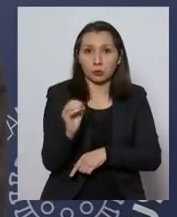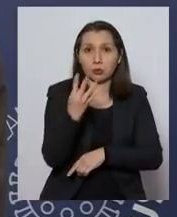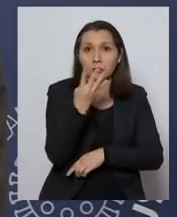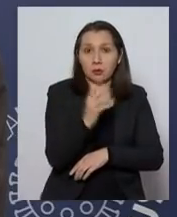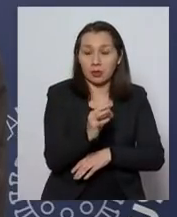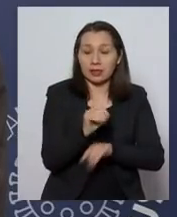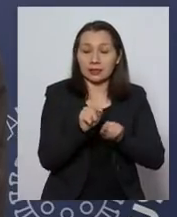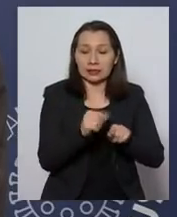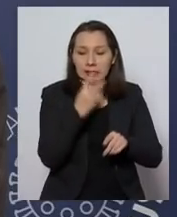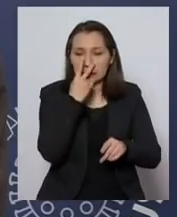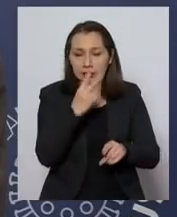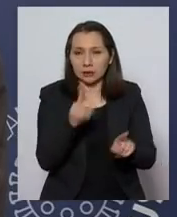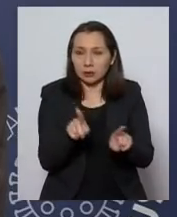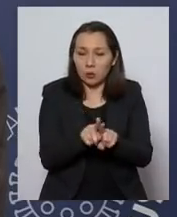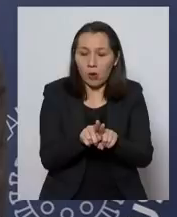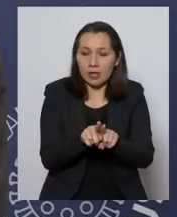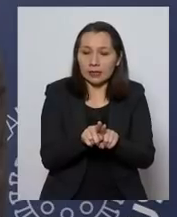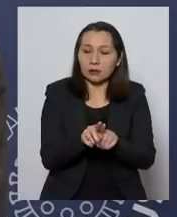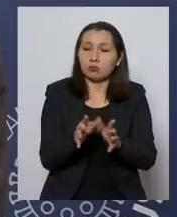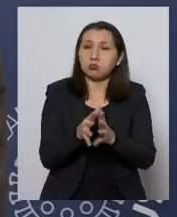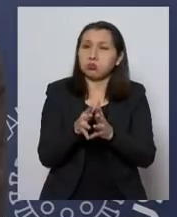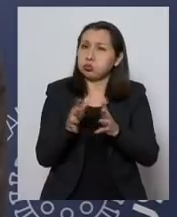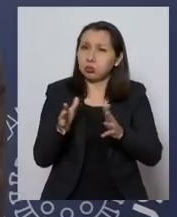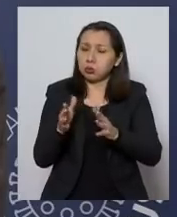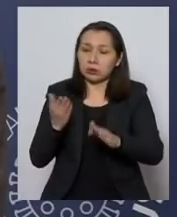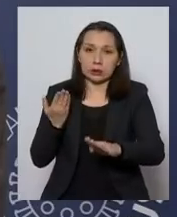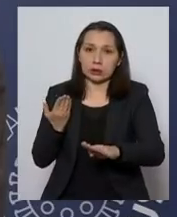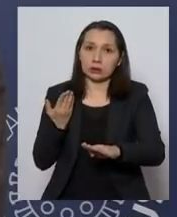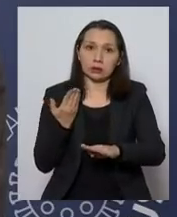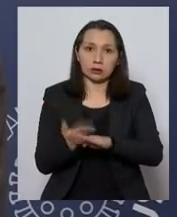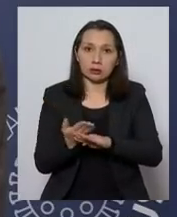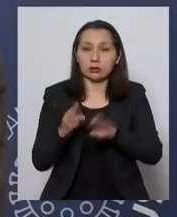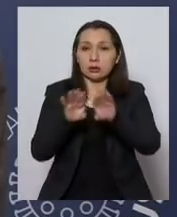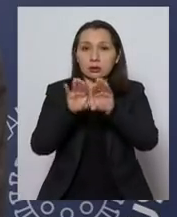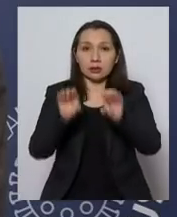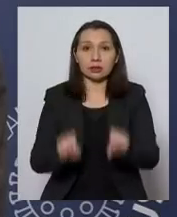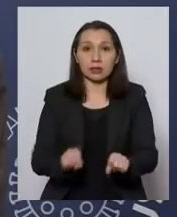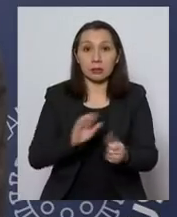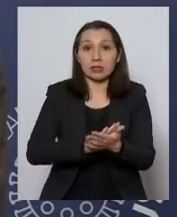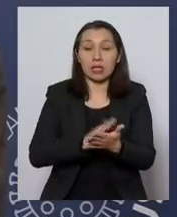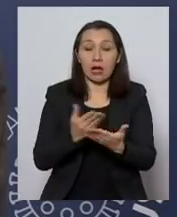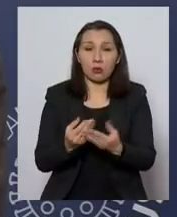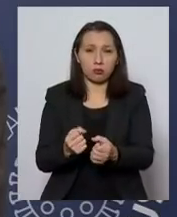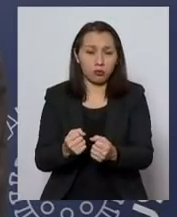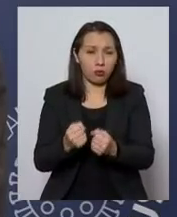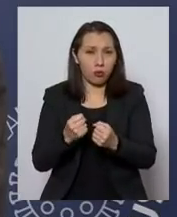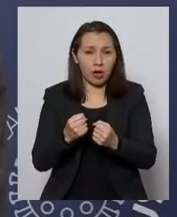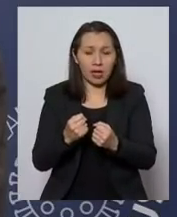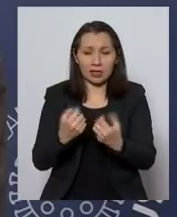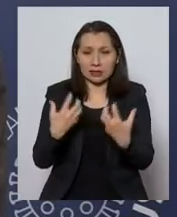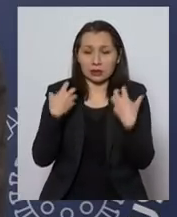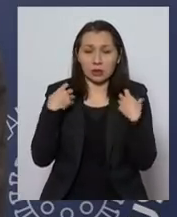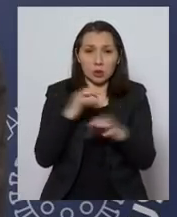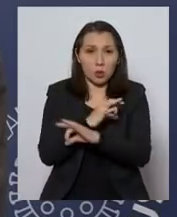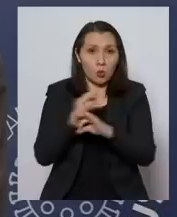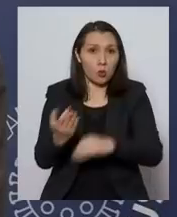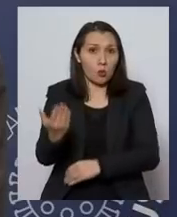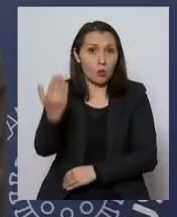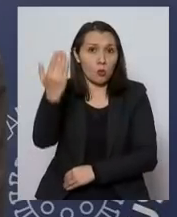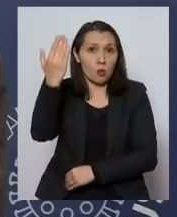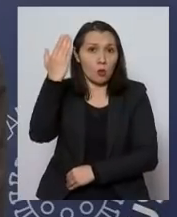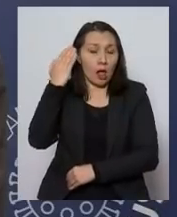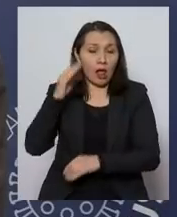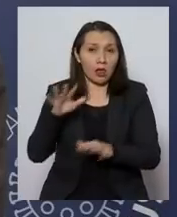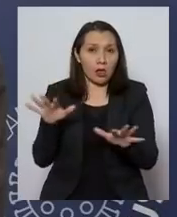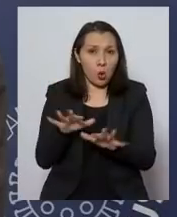Esto ha puesto una exigencia sobre nuestro sistema sanitario sin precedentes,